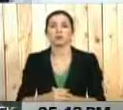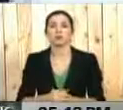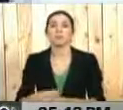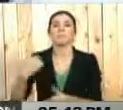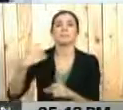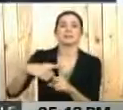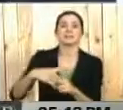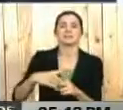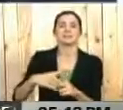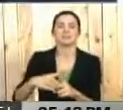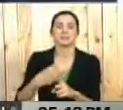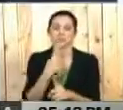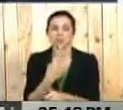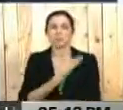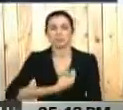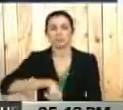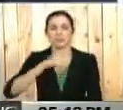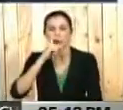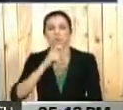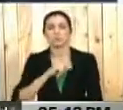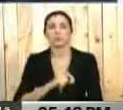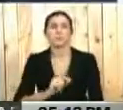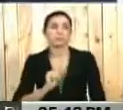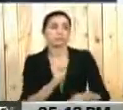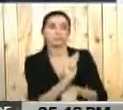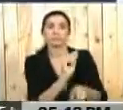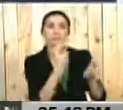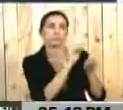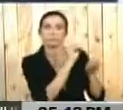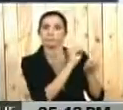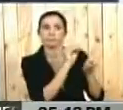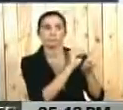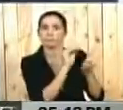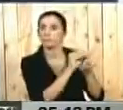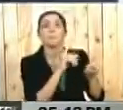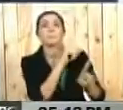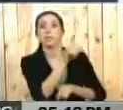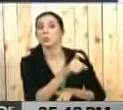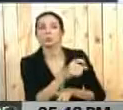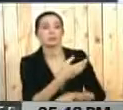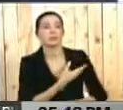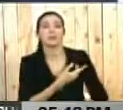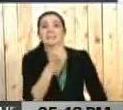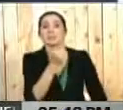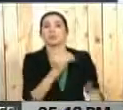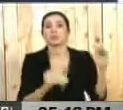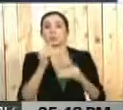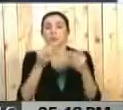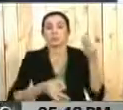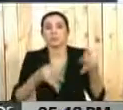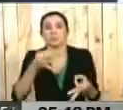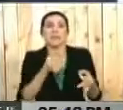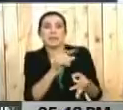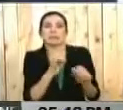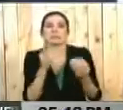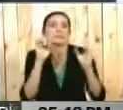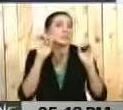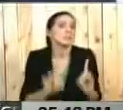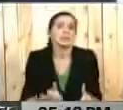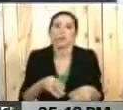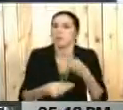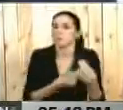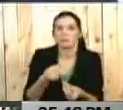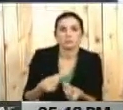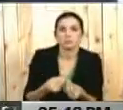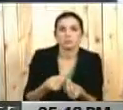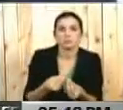decisión, dirigirse al Tribunal Supremo de Justicia para que el tribunal resuelva este conflicto. Desde el punto de